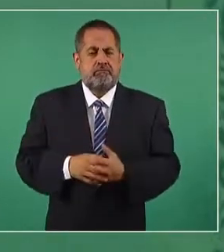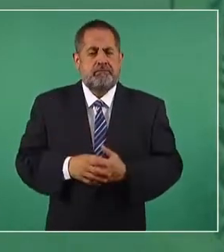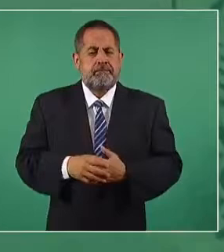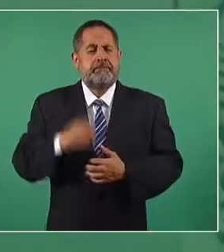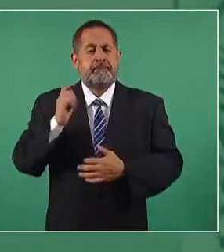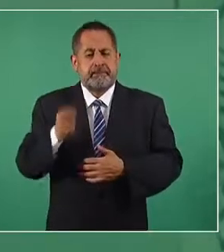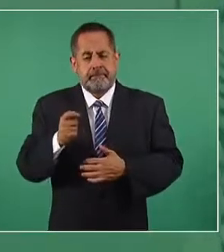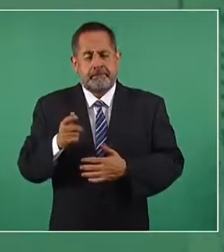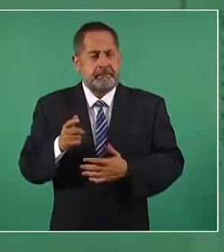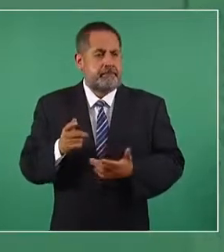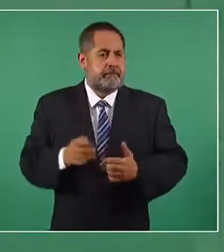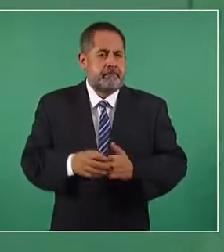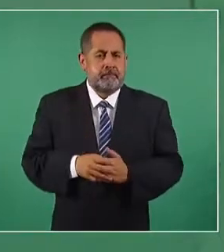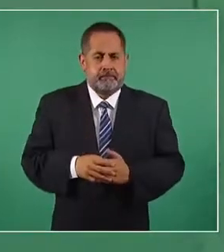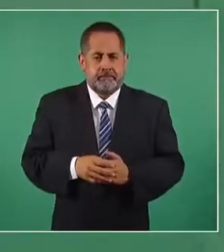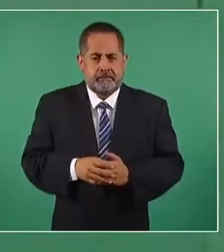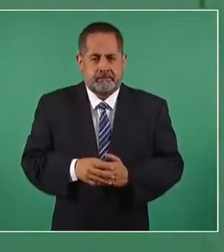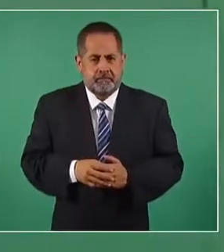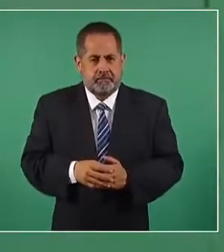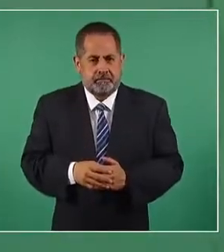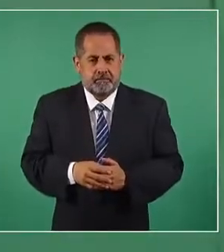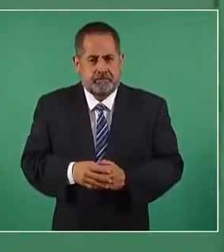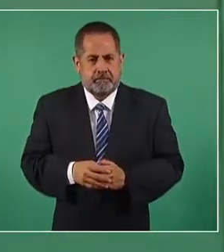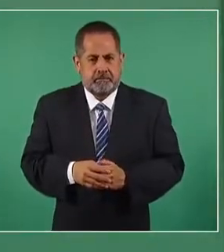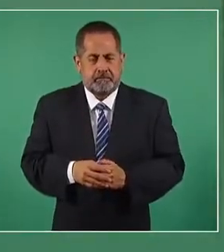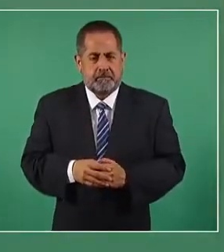que tengan como